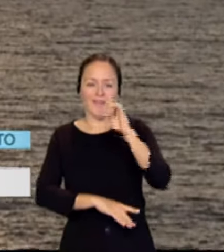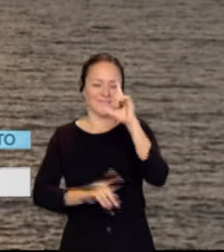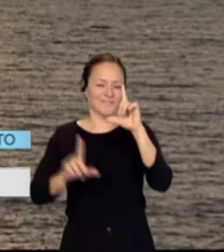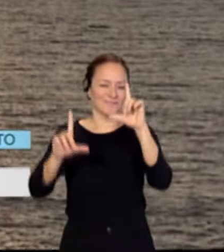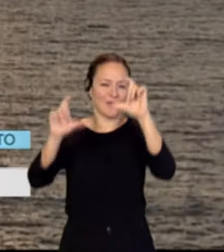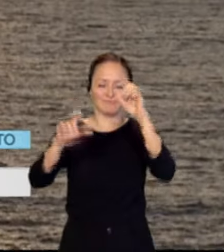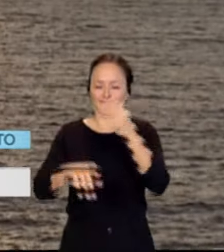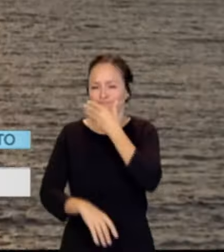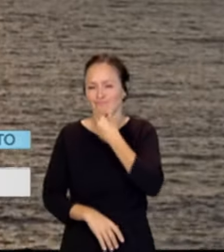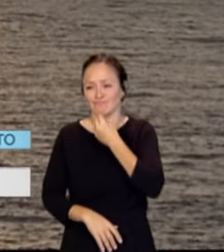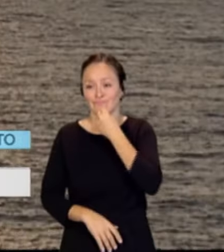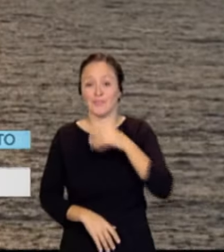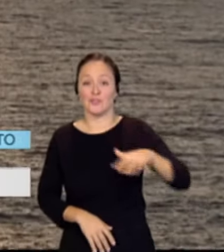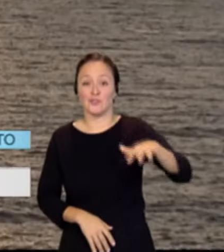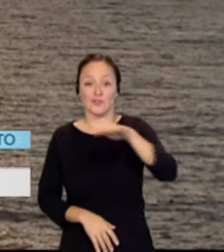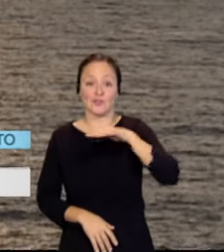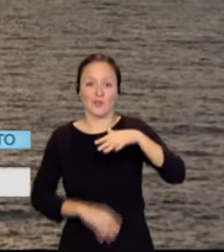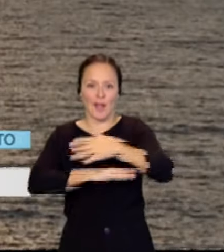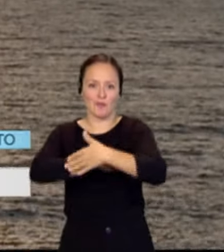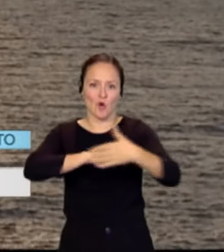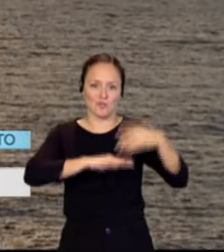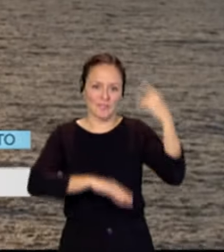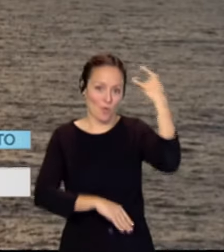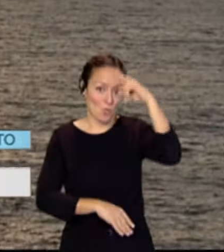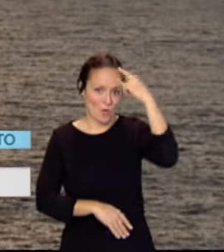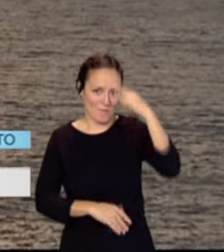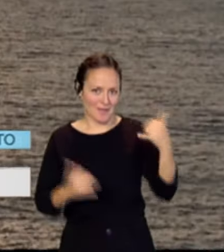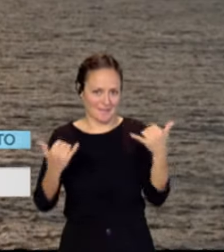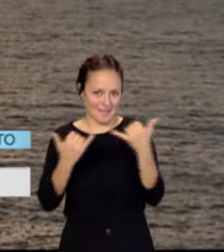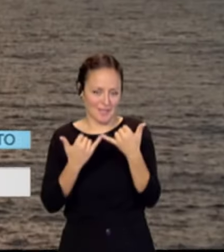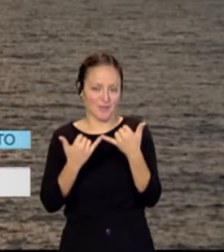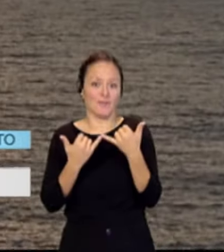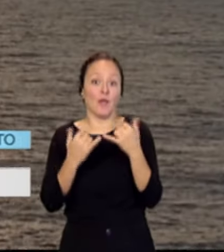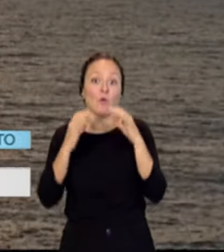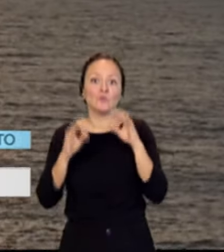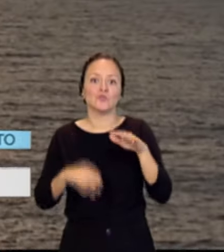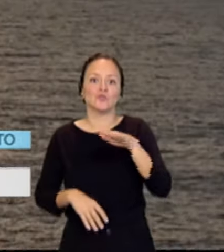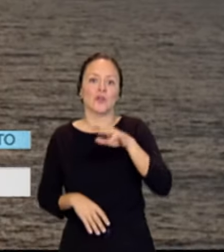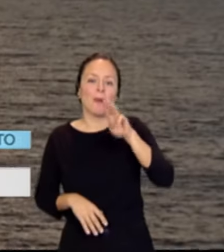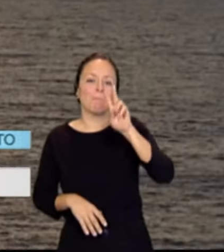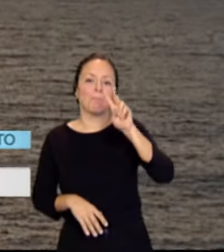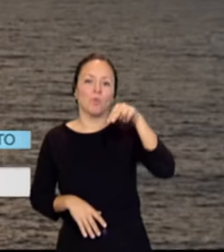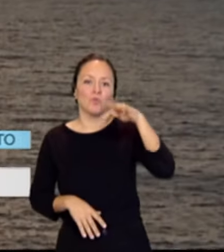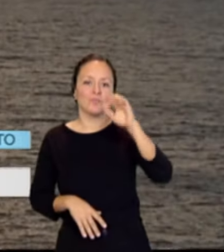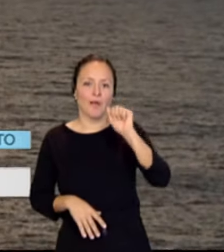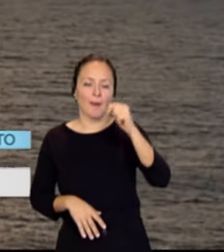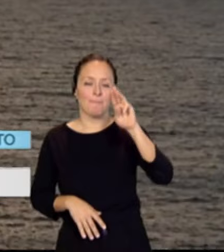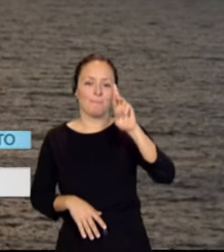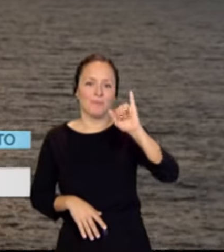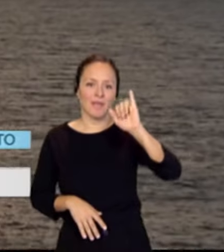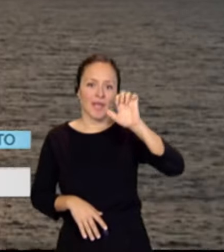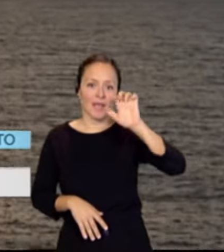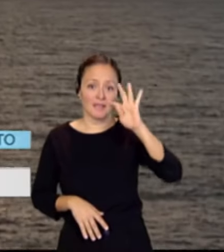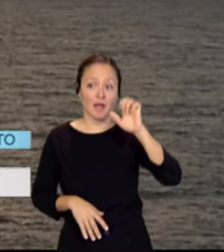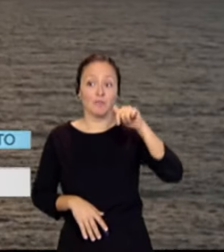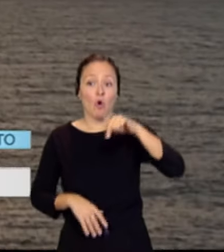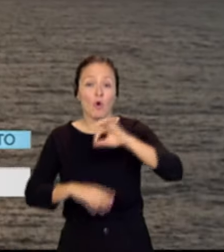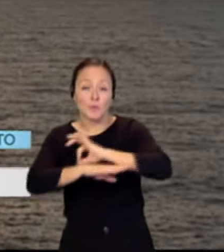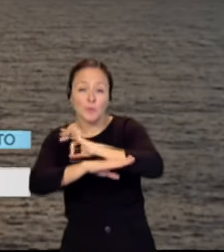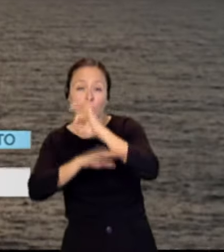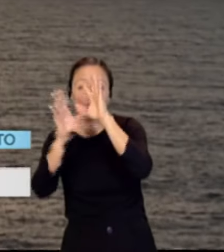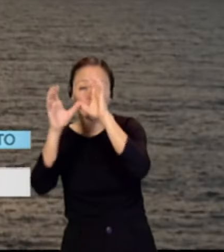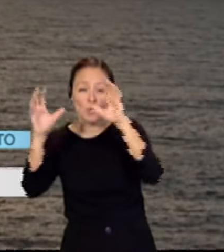amanecer que nos llega desde la costa de wimar en la isla de tenerife desde punta prieta en una jornada que arranca con algunas nubes sobre el mar